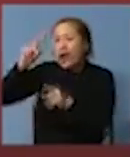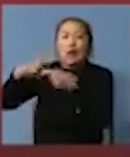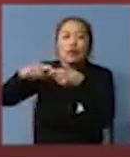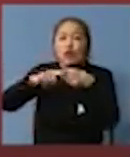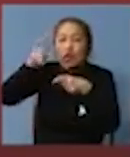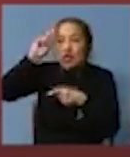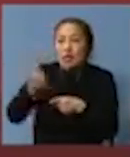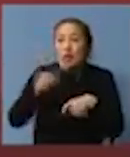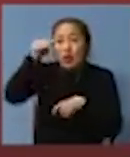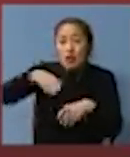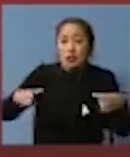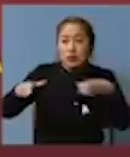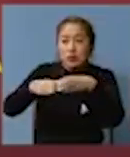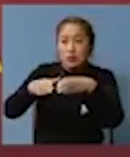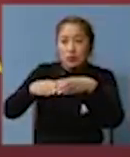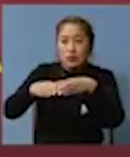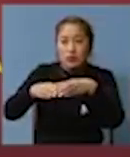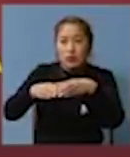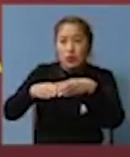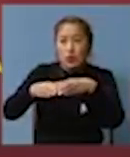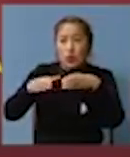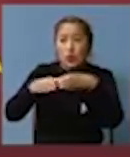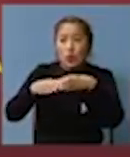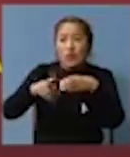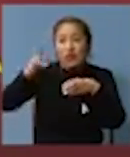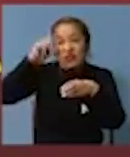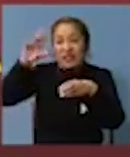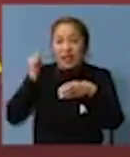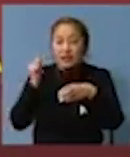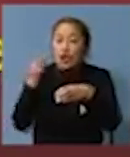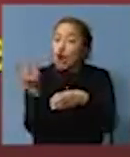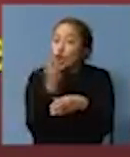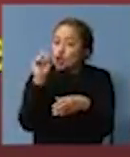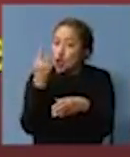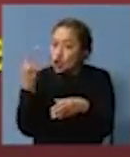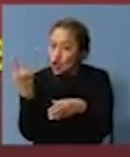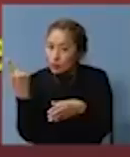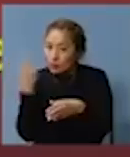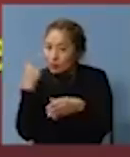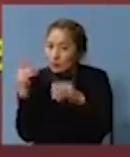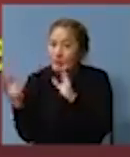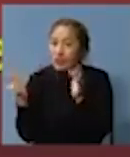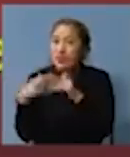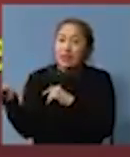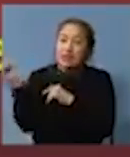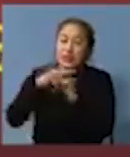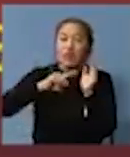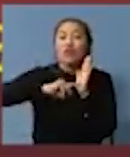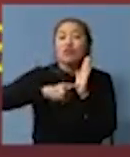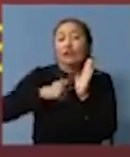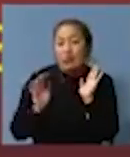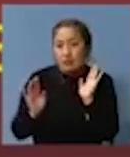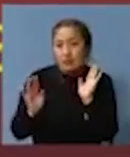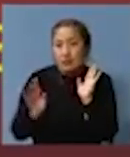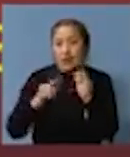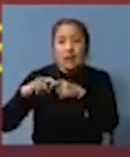camionero. Yo tengo una reunión con Vera el día jueves a sola, con el que viene de Buenos Aires. Sí,